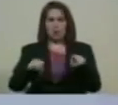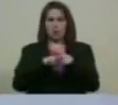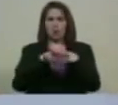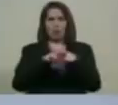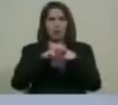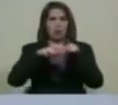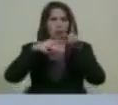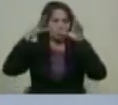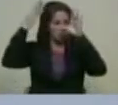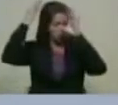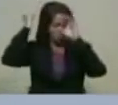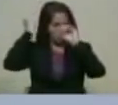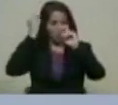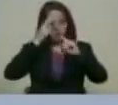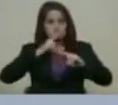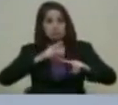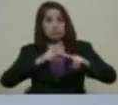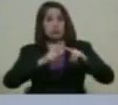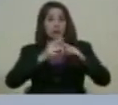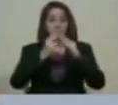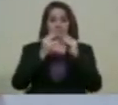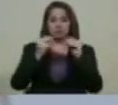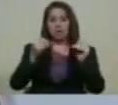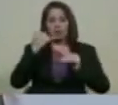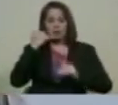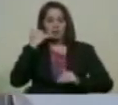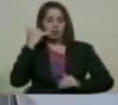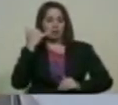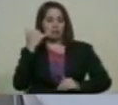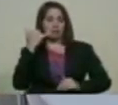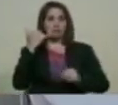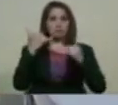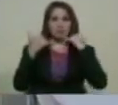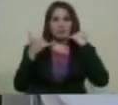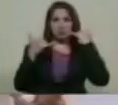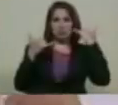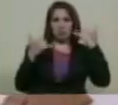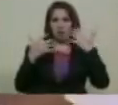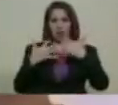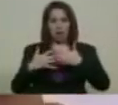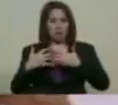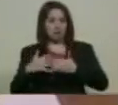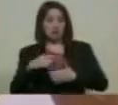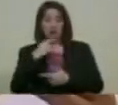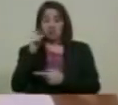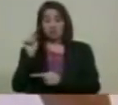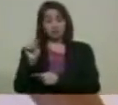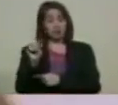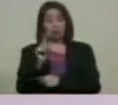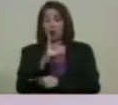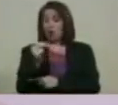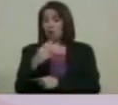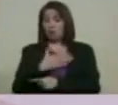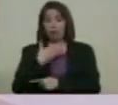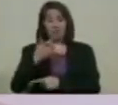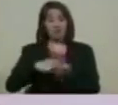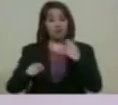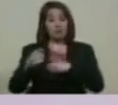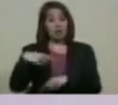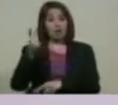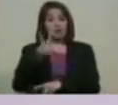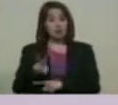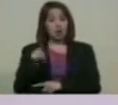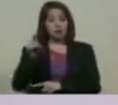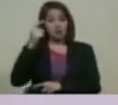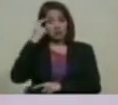diplomacia blanda. Con una pequeña llamada, llamaban a una empresa y le decían: usted no le puede vender a Venezuela porque usted sabe que usted le